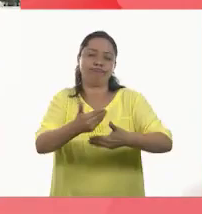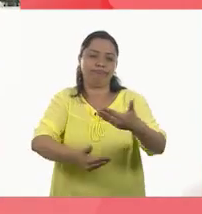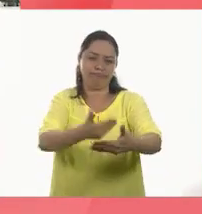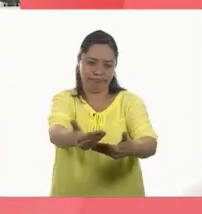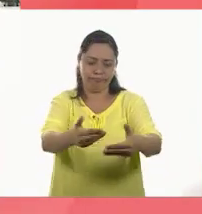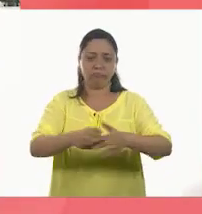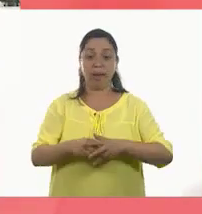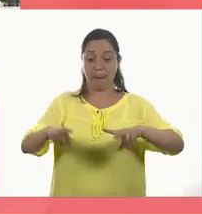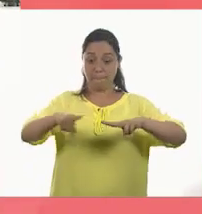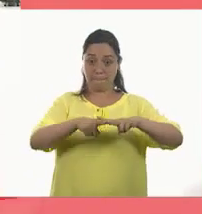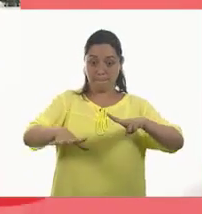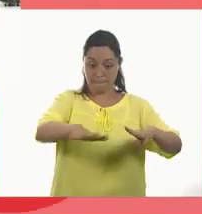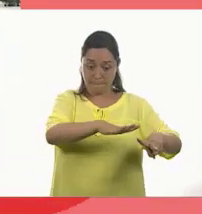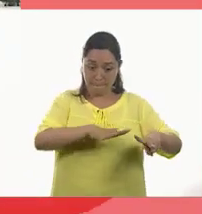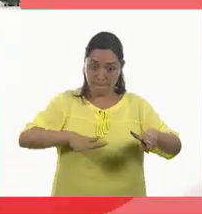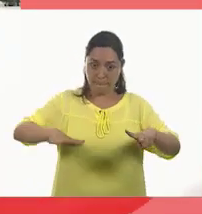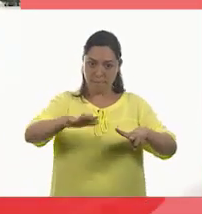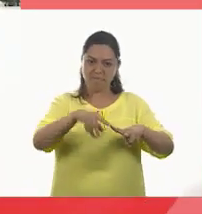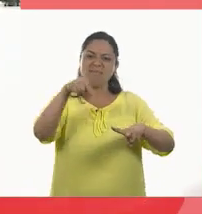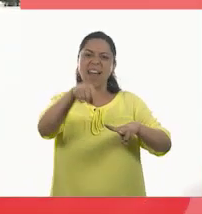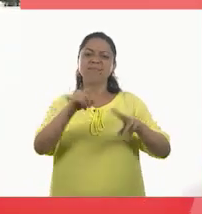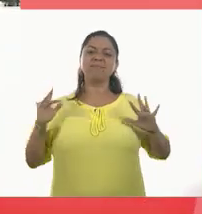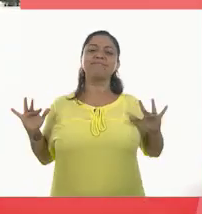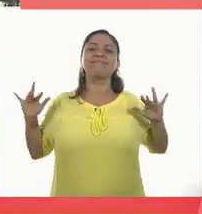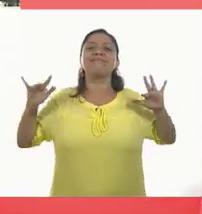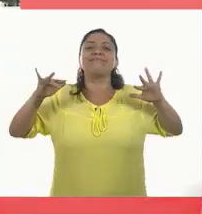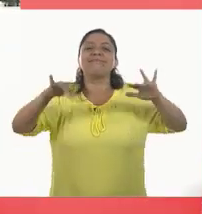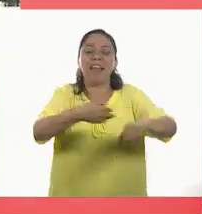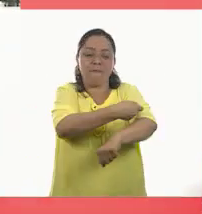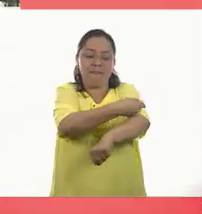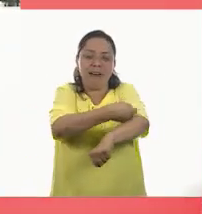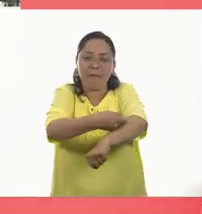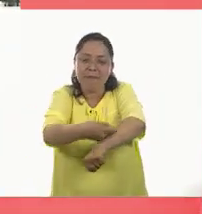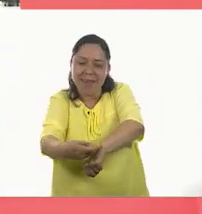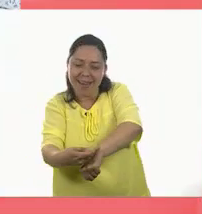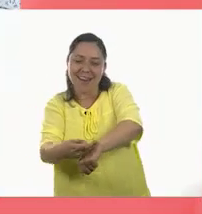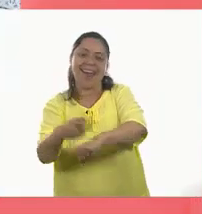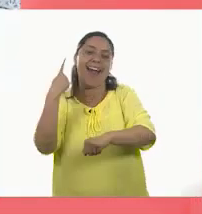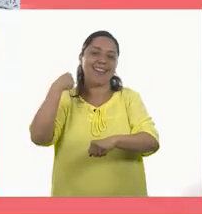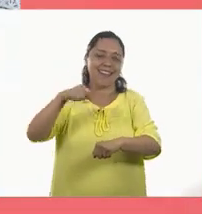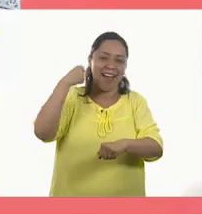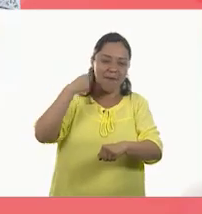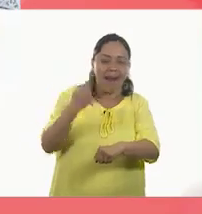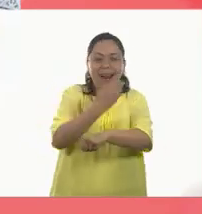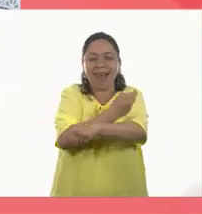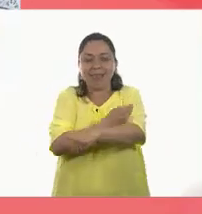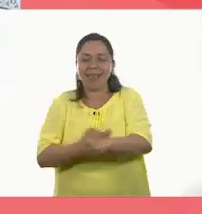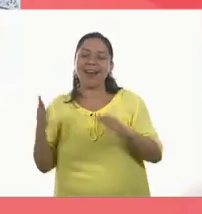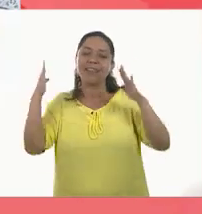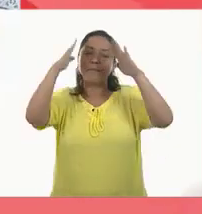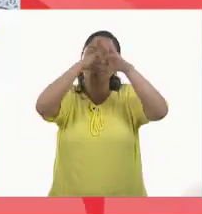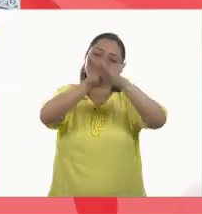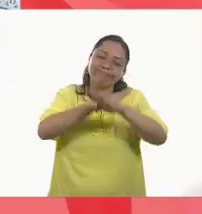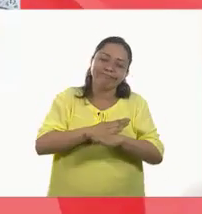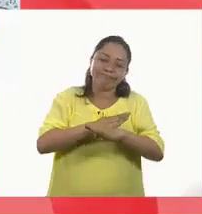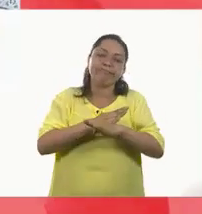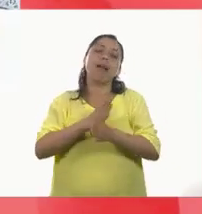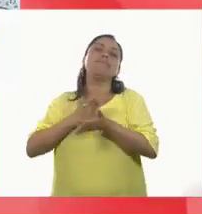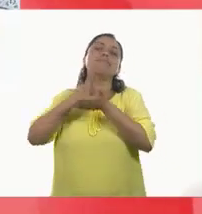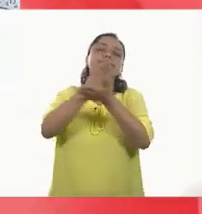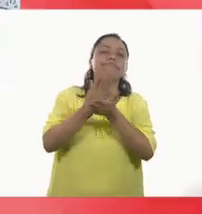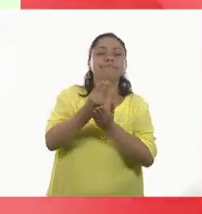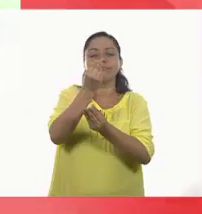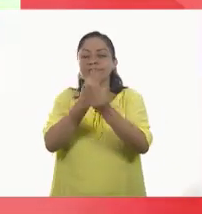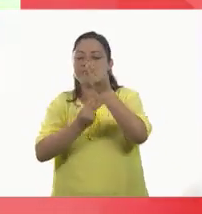es el punto de encuentro de la gran familia tabasqueña en sus tardes de recreación, donde podemos además degustar